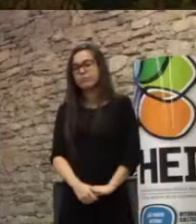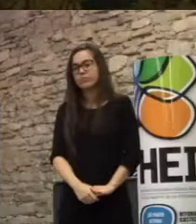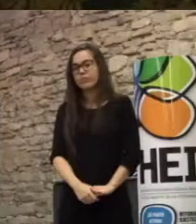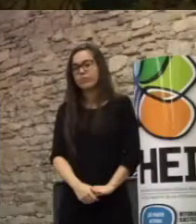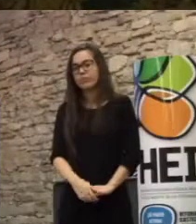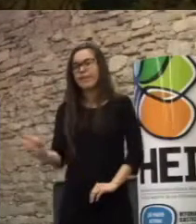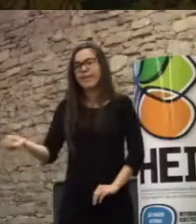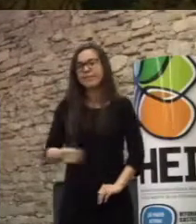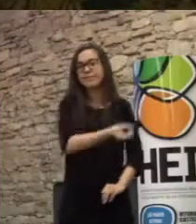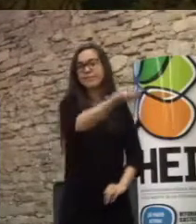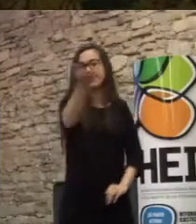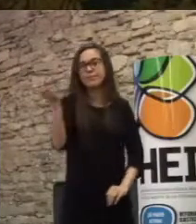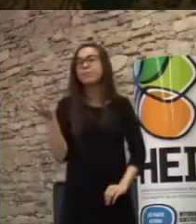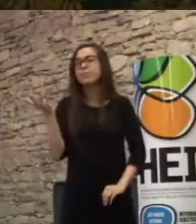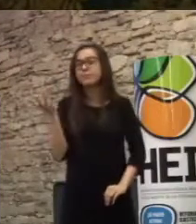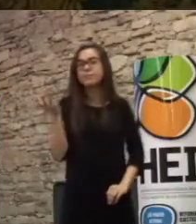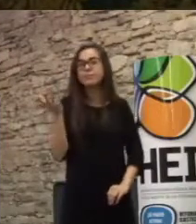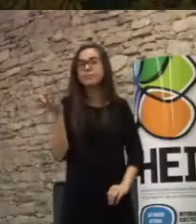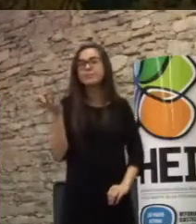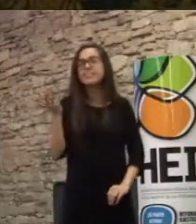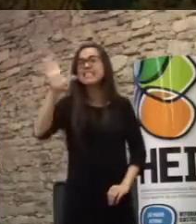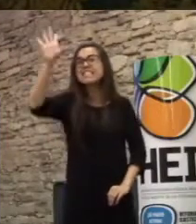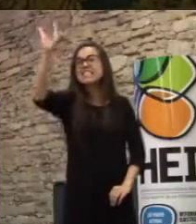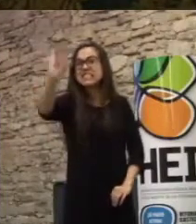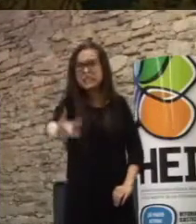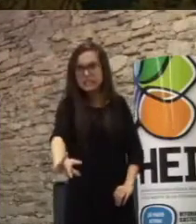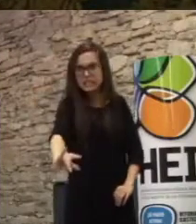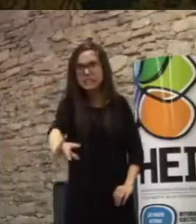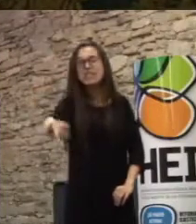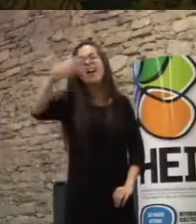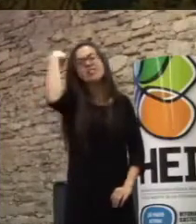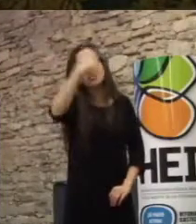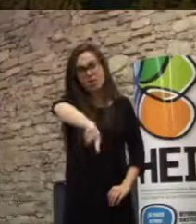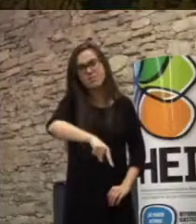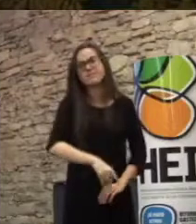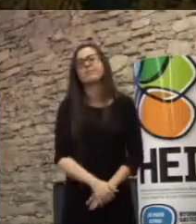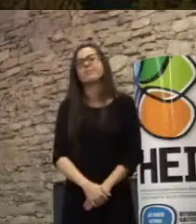otros atención sí saben